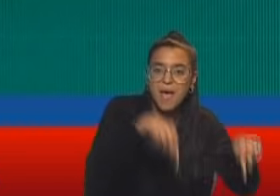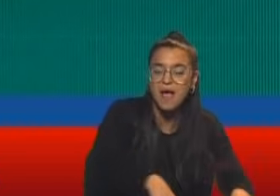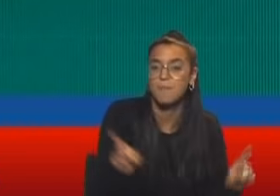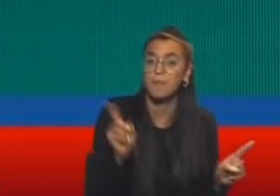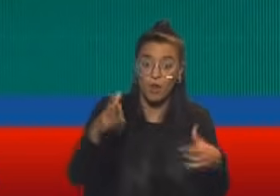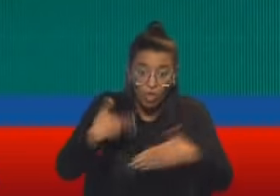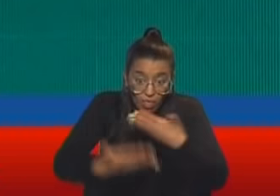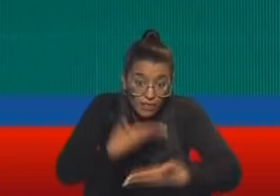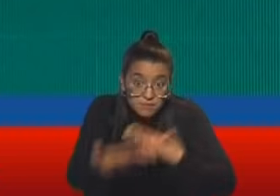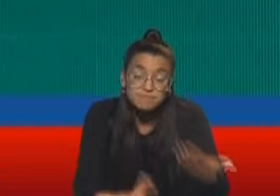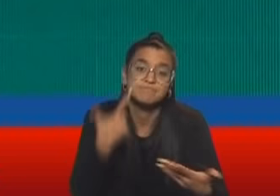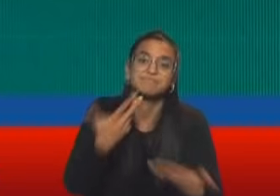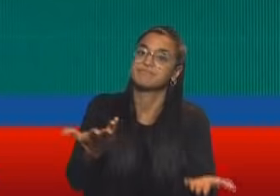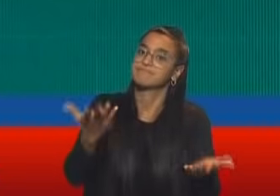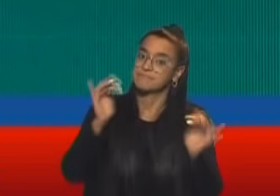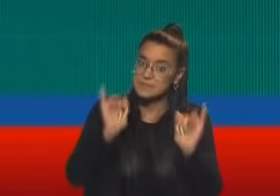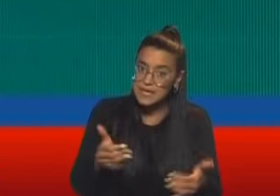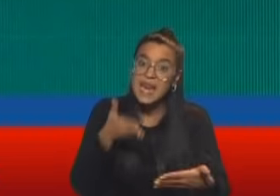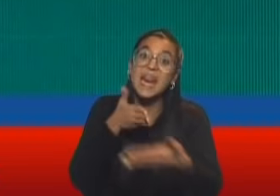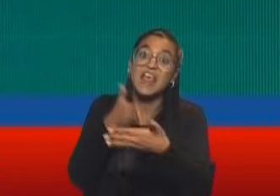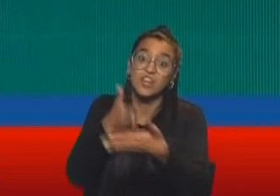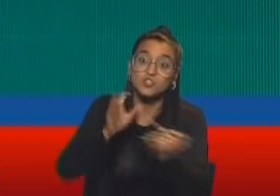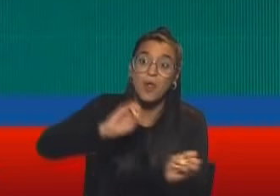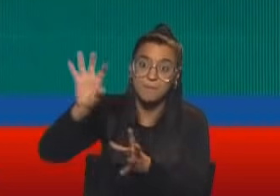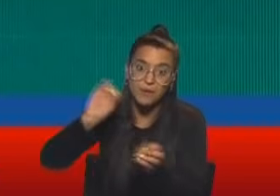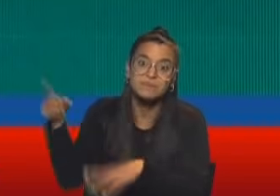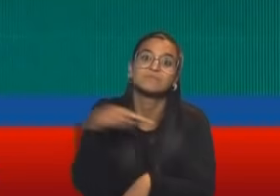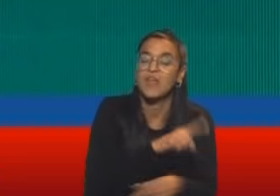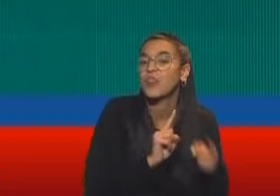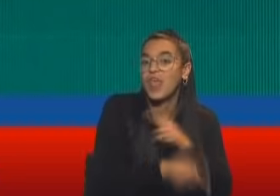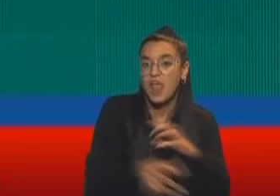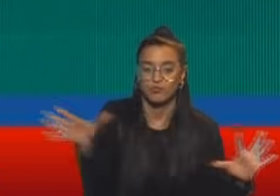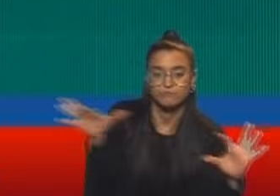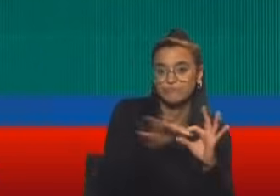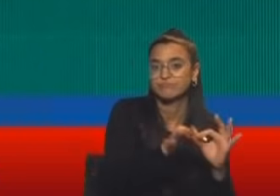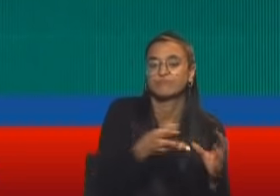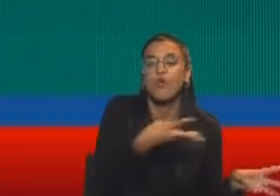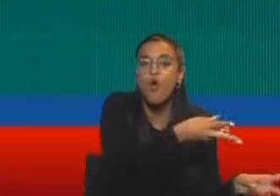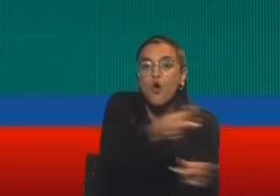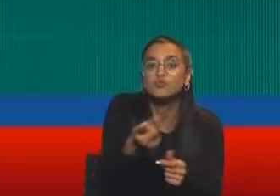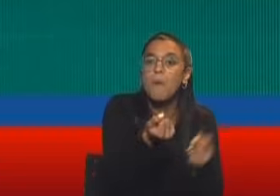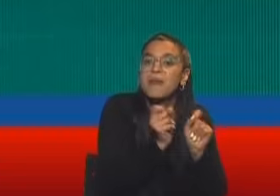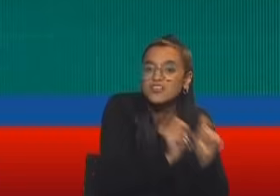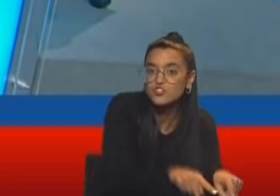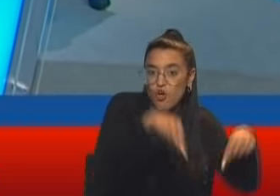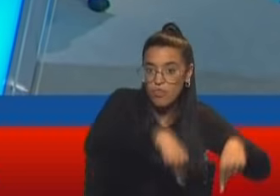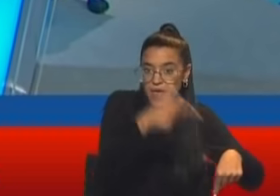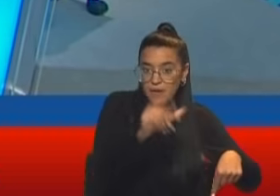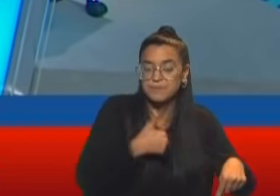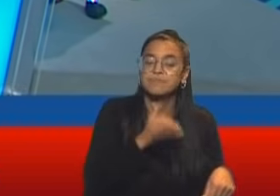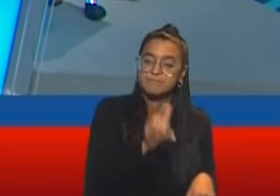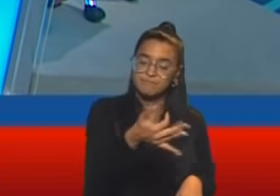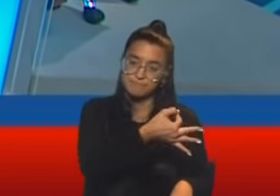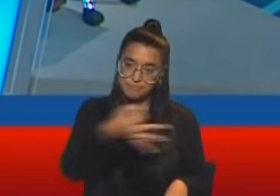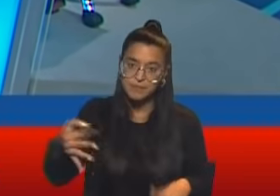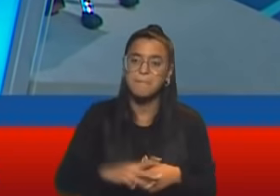hechos terminan demostrando que restricciones en la exportación impactan directamente en el consumo de los precios. Nazarena. Sí, exactamente.